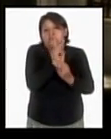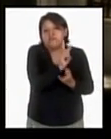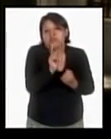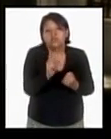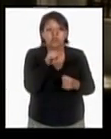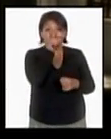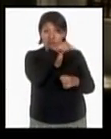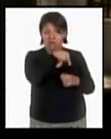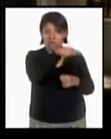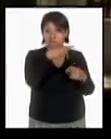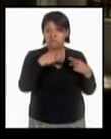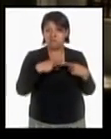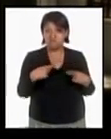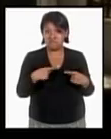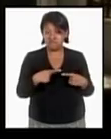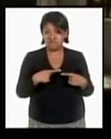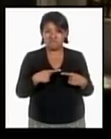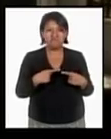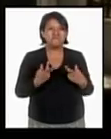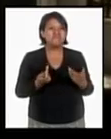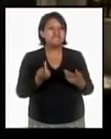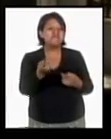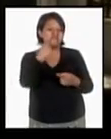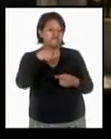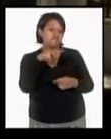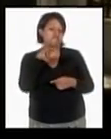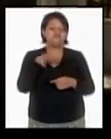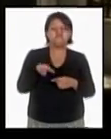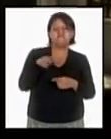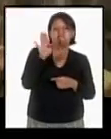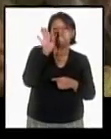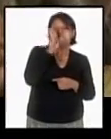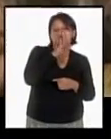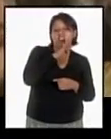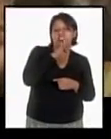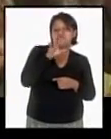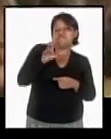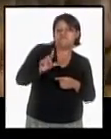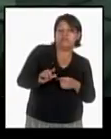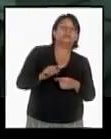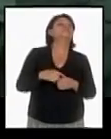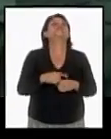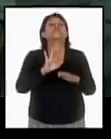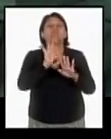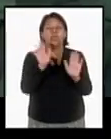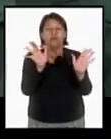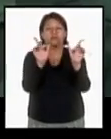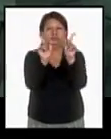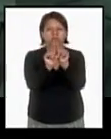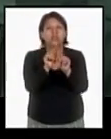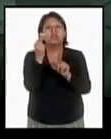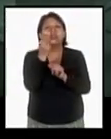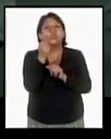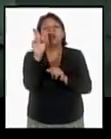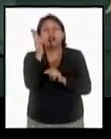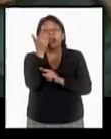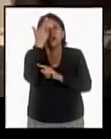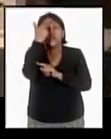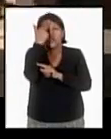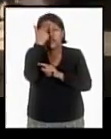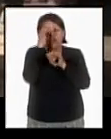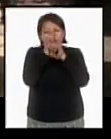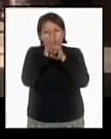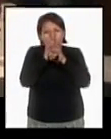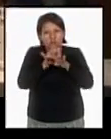pues, no, éramos como mal vistos. Para concluir, habría que recordar que en el informe del relator